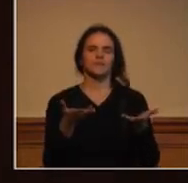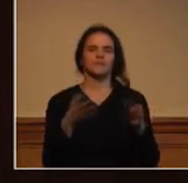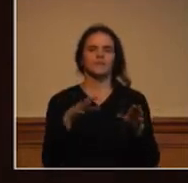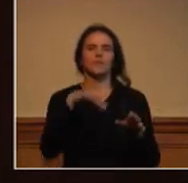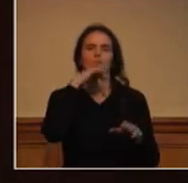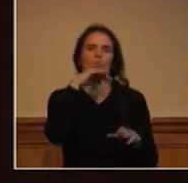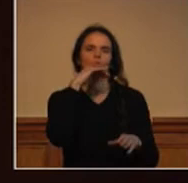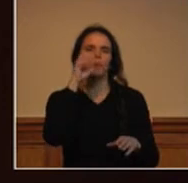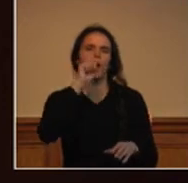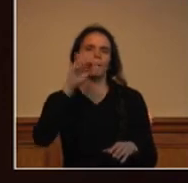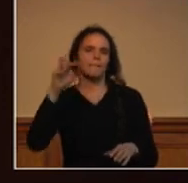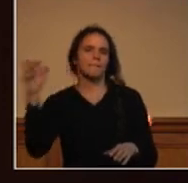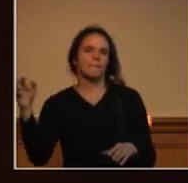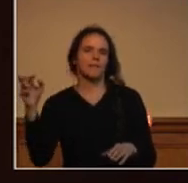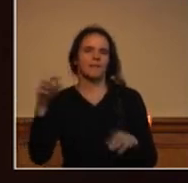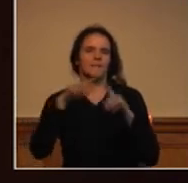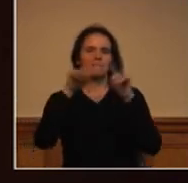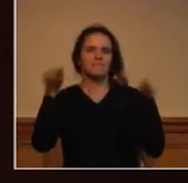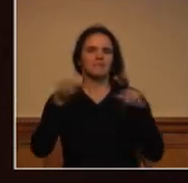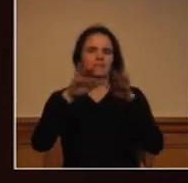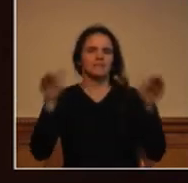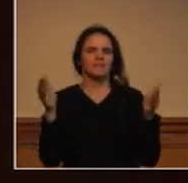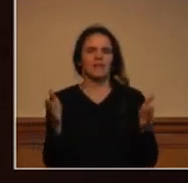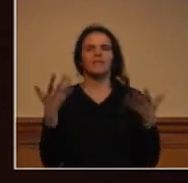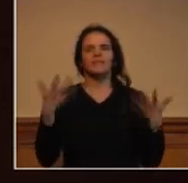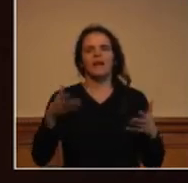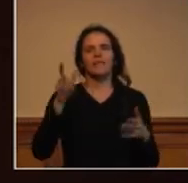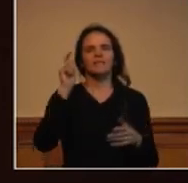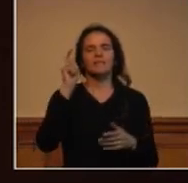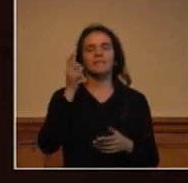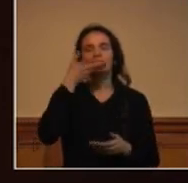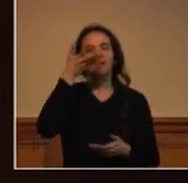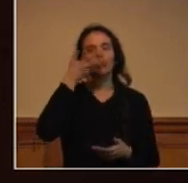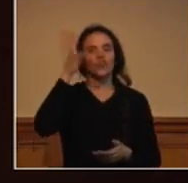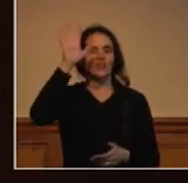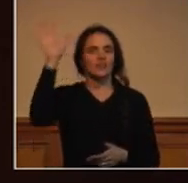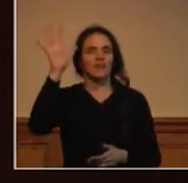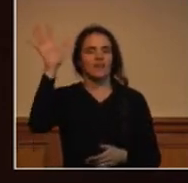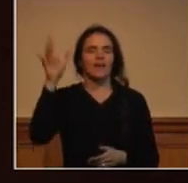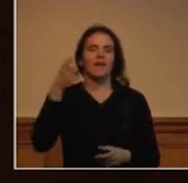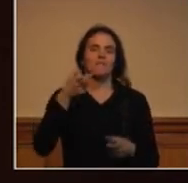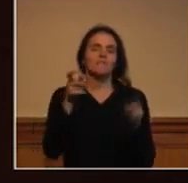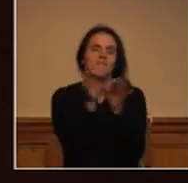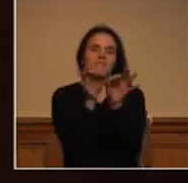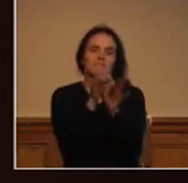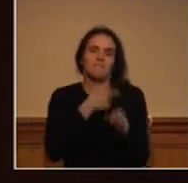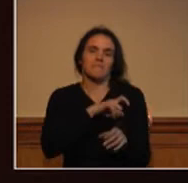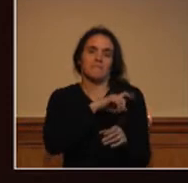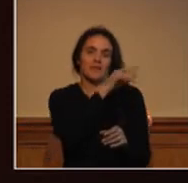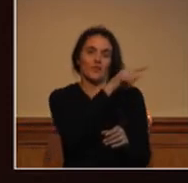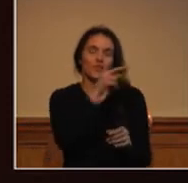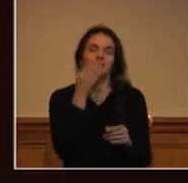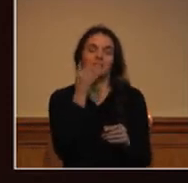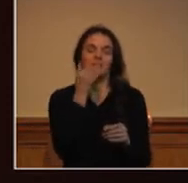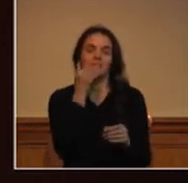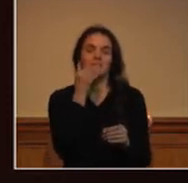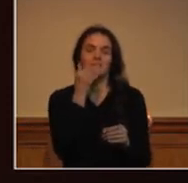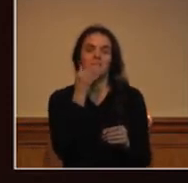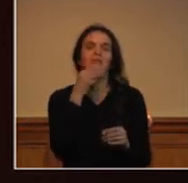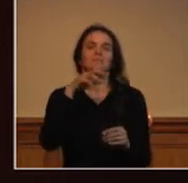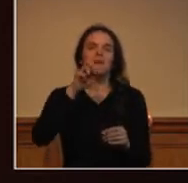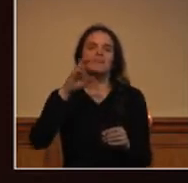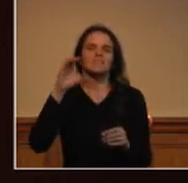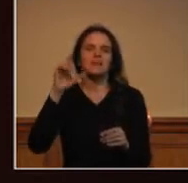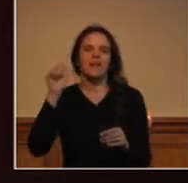de la mesita. Ya tenemos todo el marco teórico con lo que habló Candela y Marcela, y ahora quiero que tengan presente también el folleto que